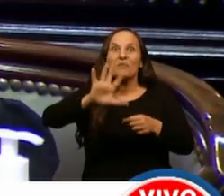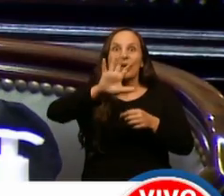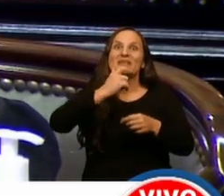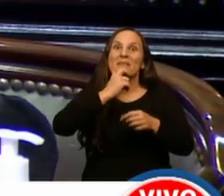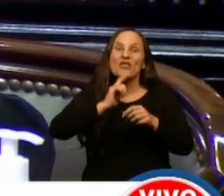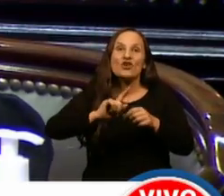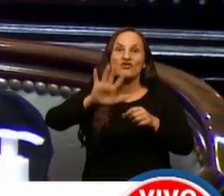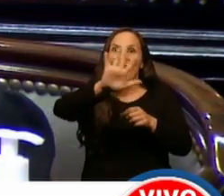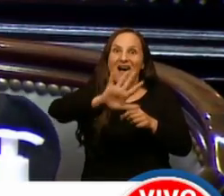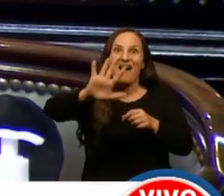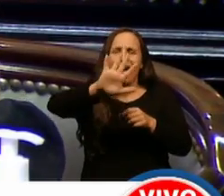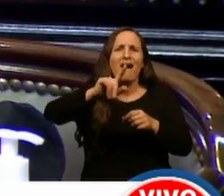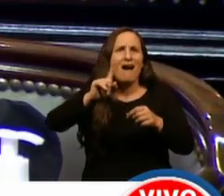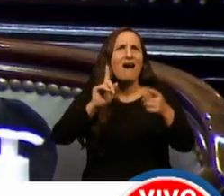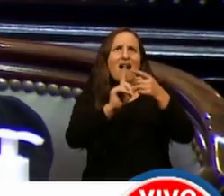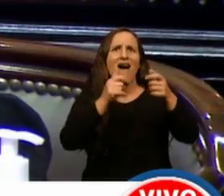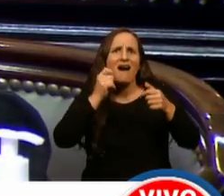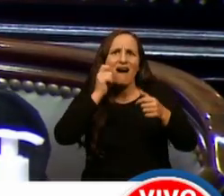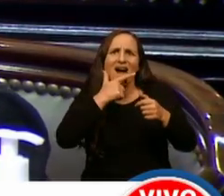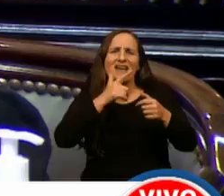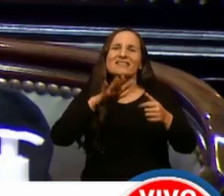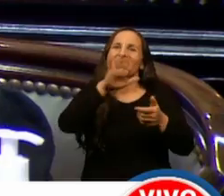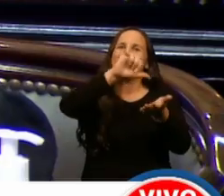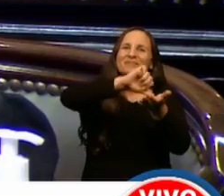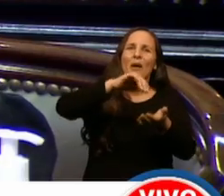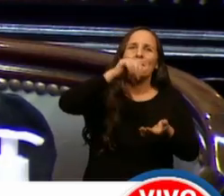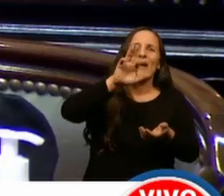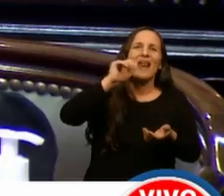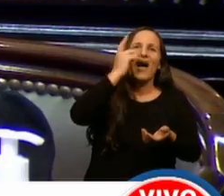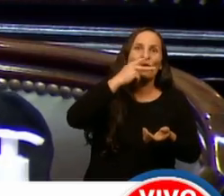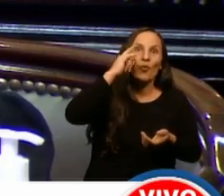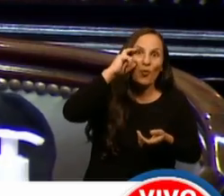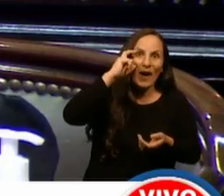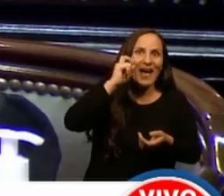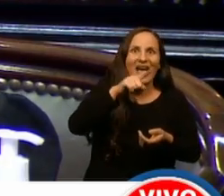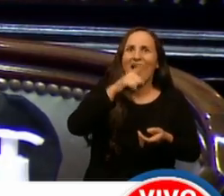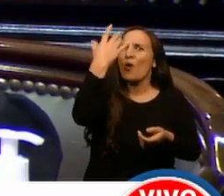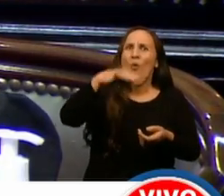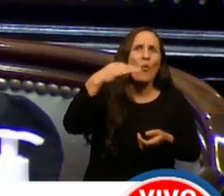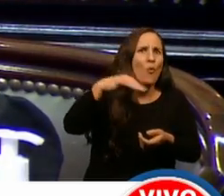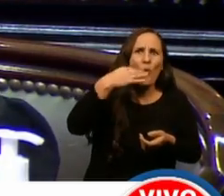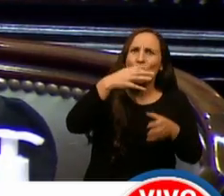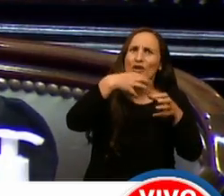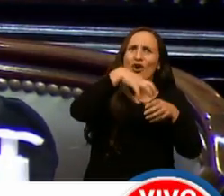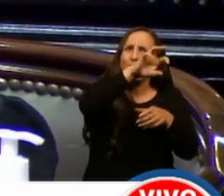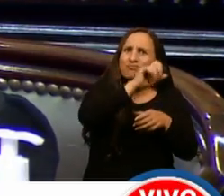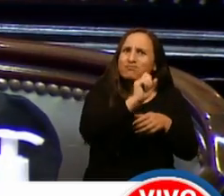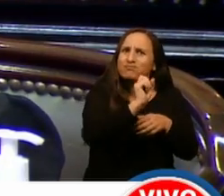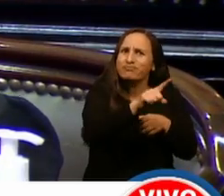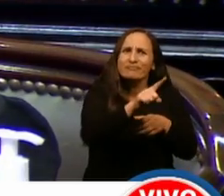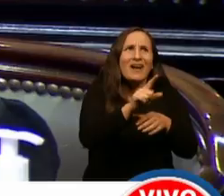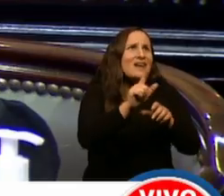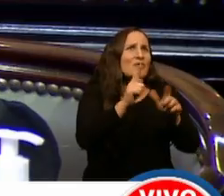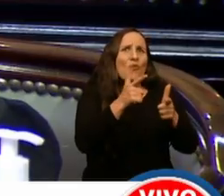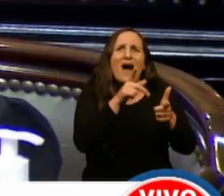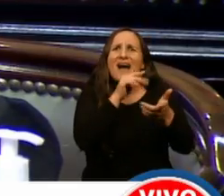provincia justamente y en el departamento de malargüe el único departamento del país que no tiene ninguna conexión